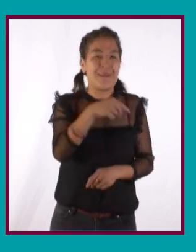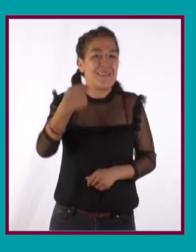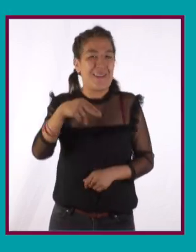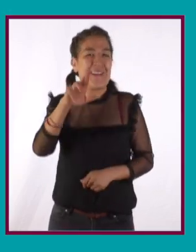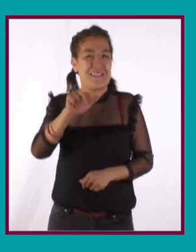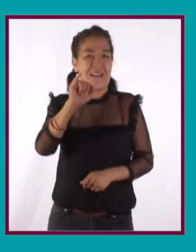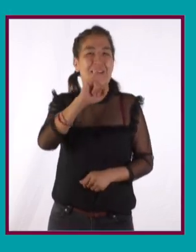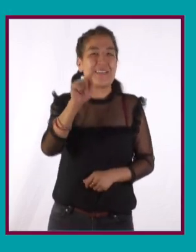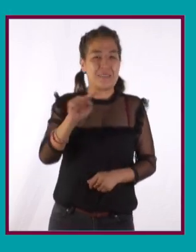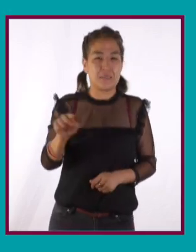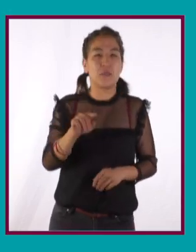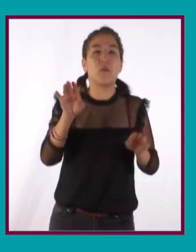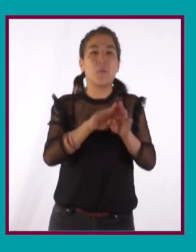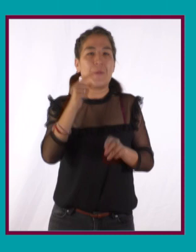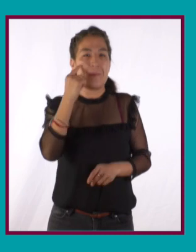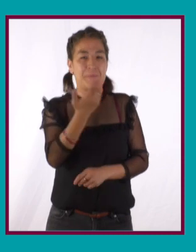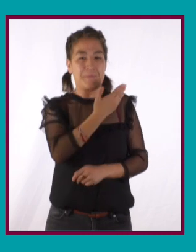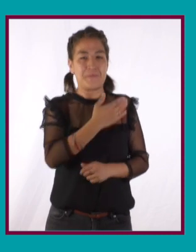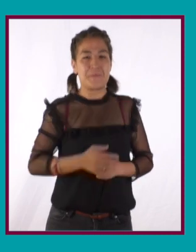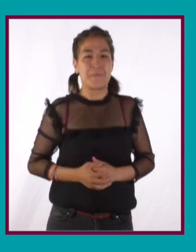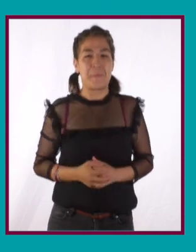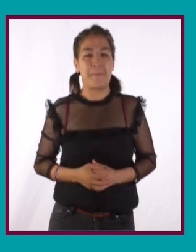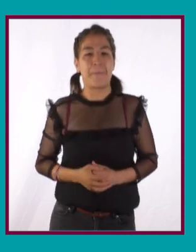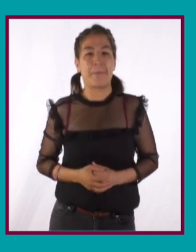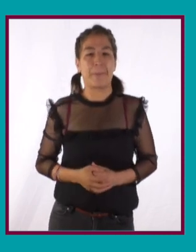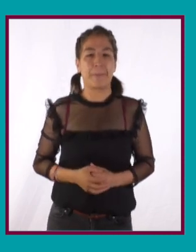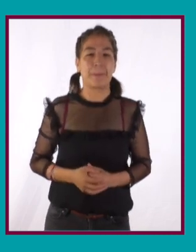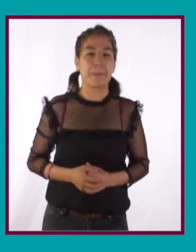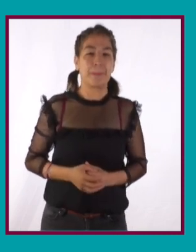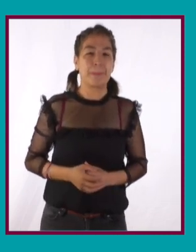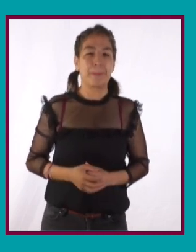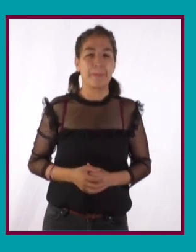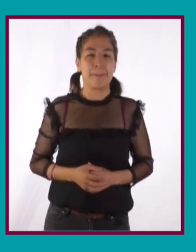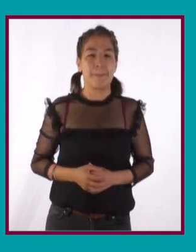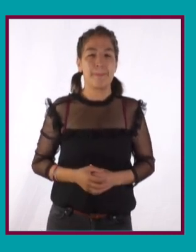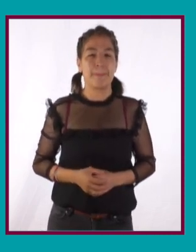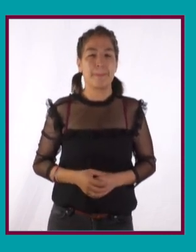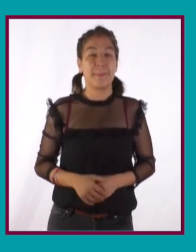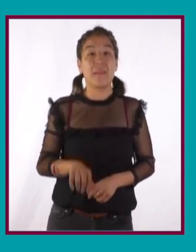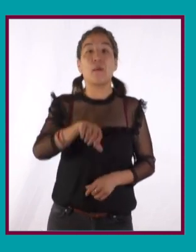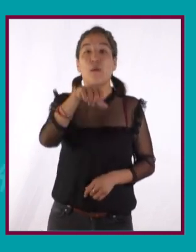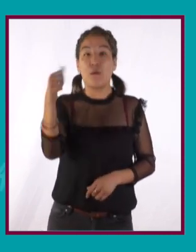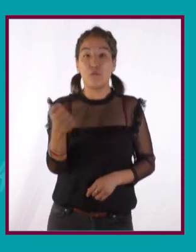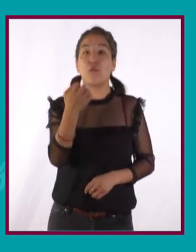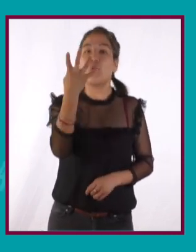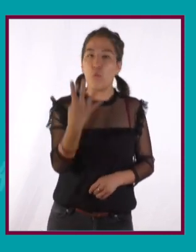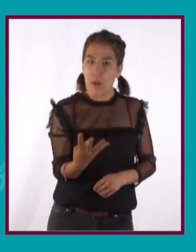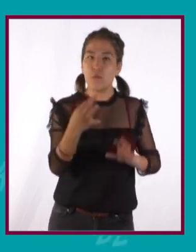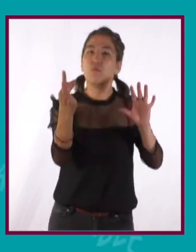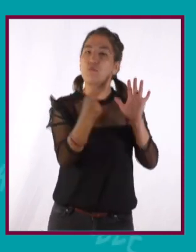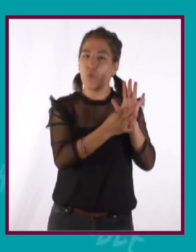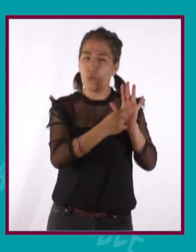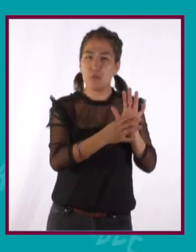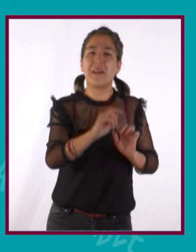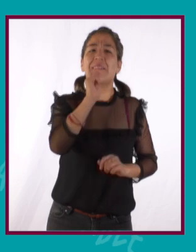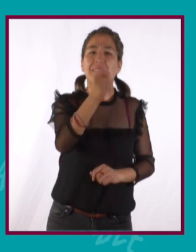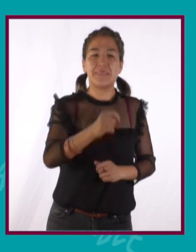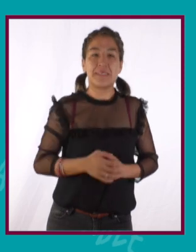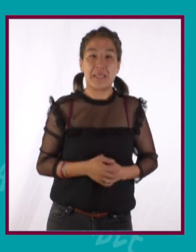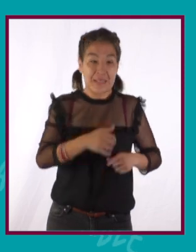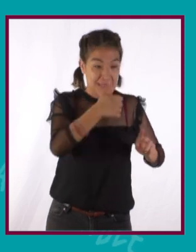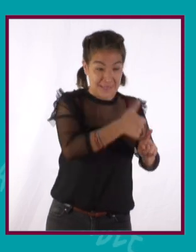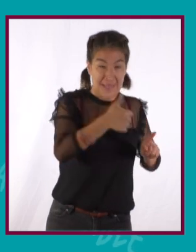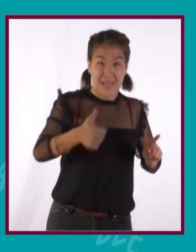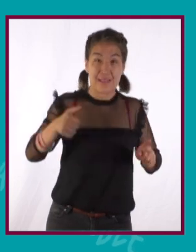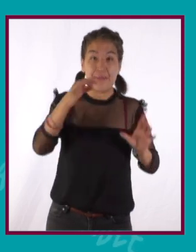vemos cómo están acomodadas las fichas como las tenemos aquí. Además se ven 4 nodos y si vemos con atención identificaremos